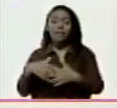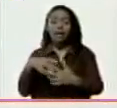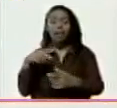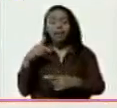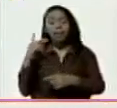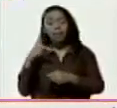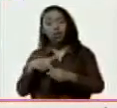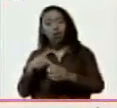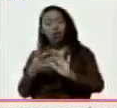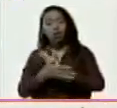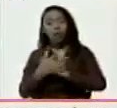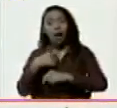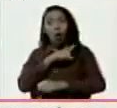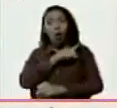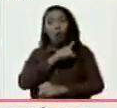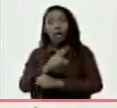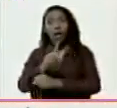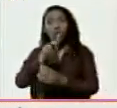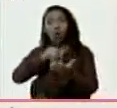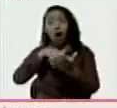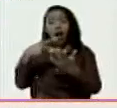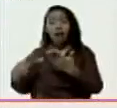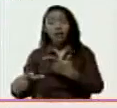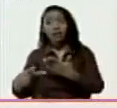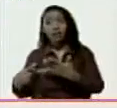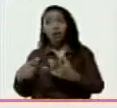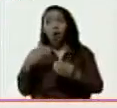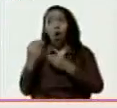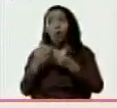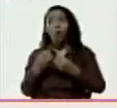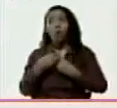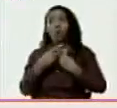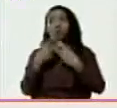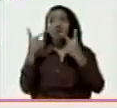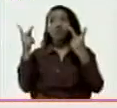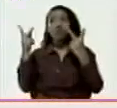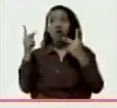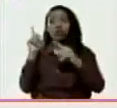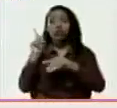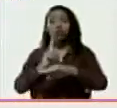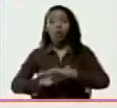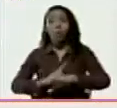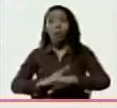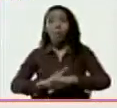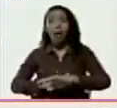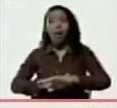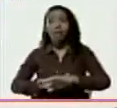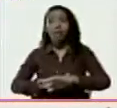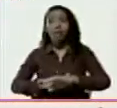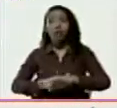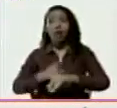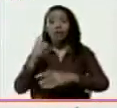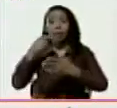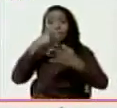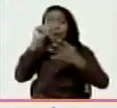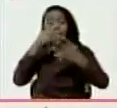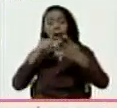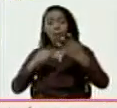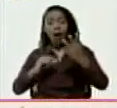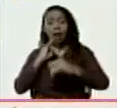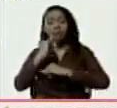han obligado a caer en default tal como lo declararon en su momento agencias calificadoras